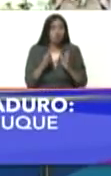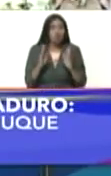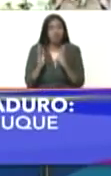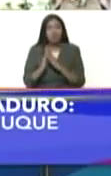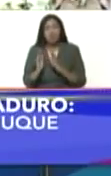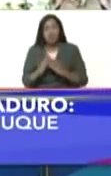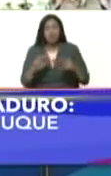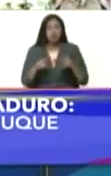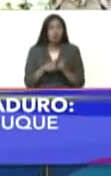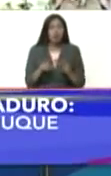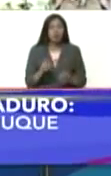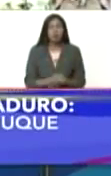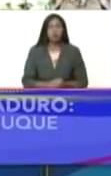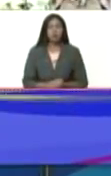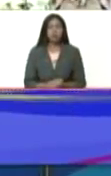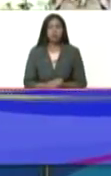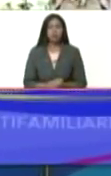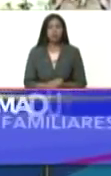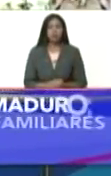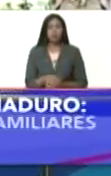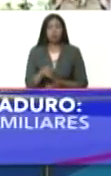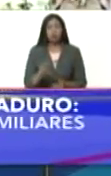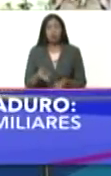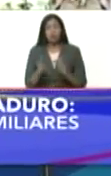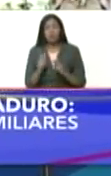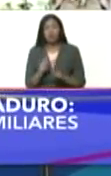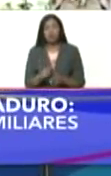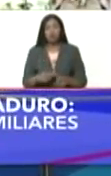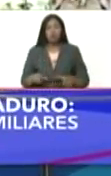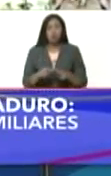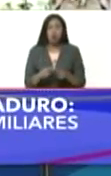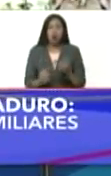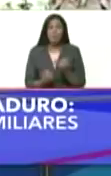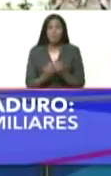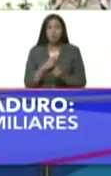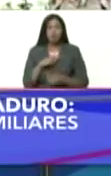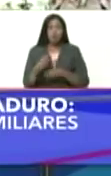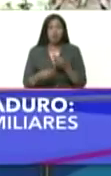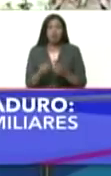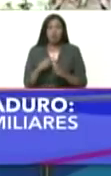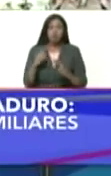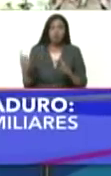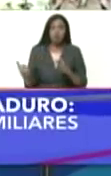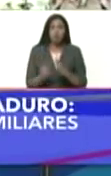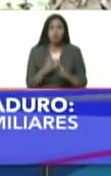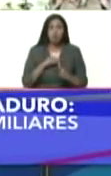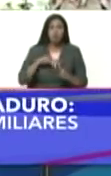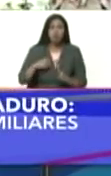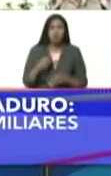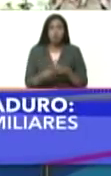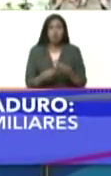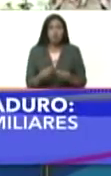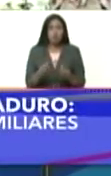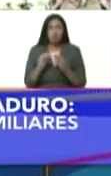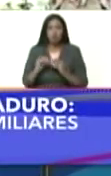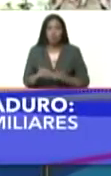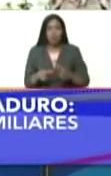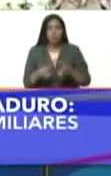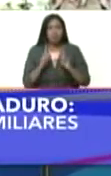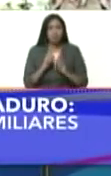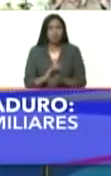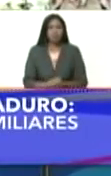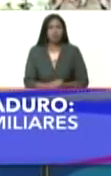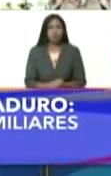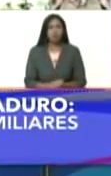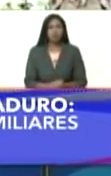vivienda. Ya es los elementos básicos para crear ese círculo virtuoso, están creados.